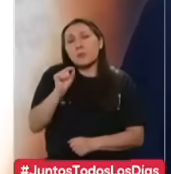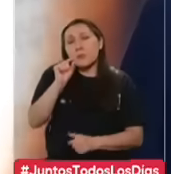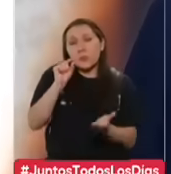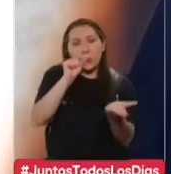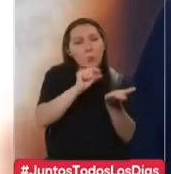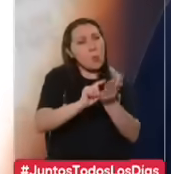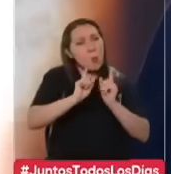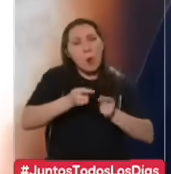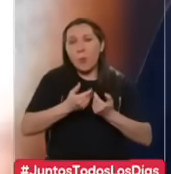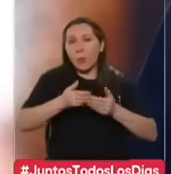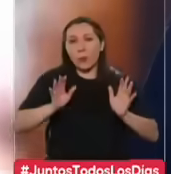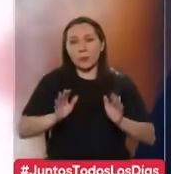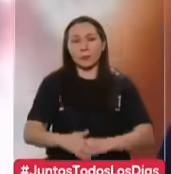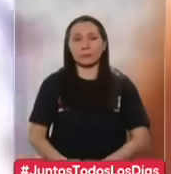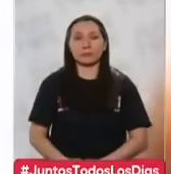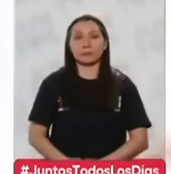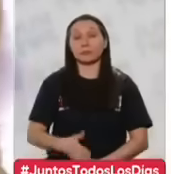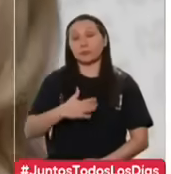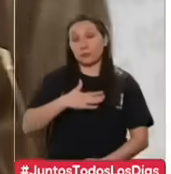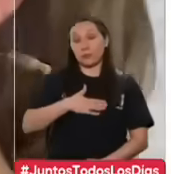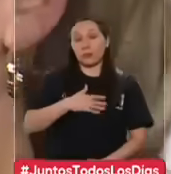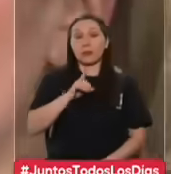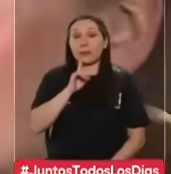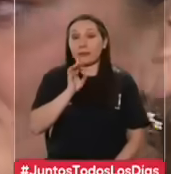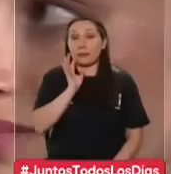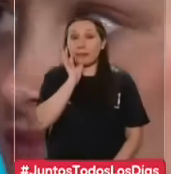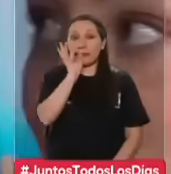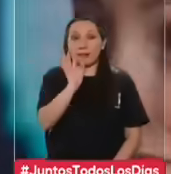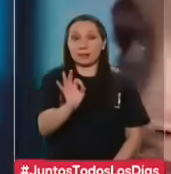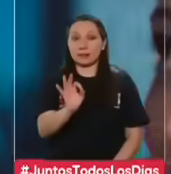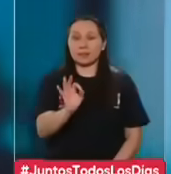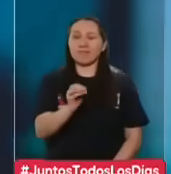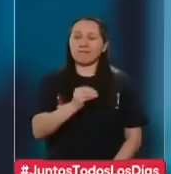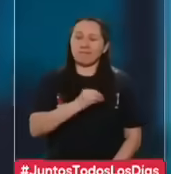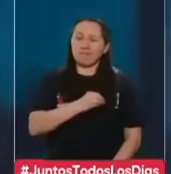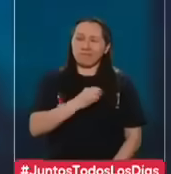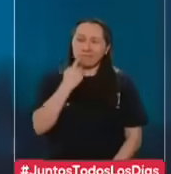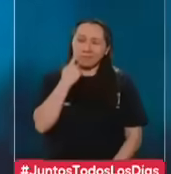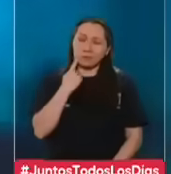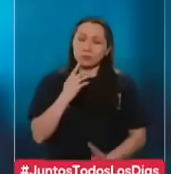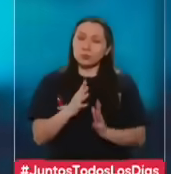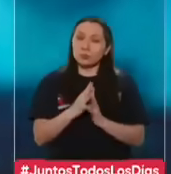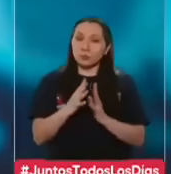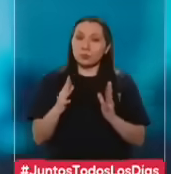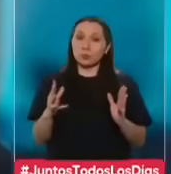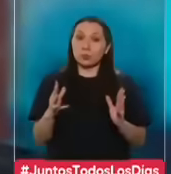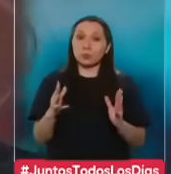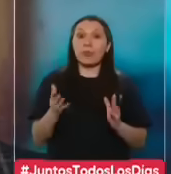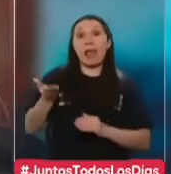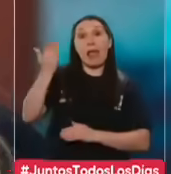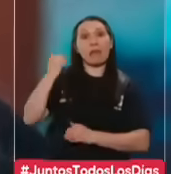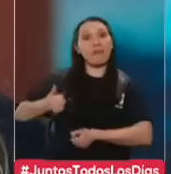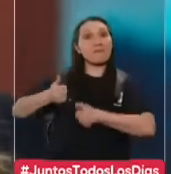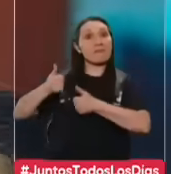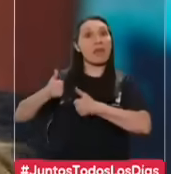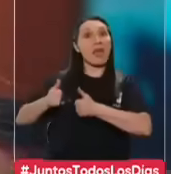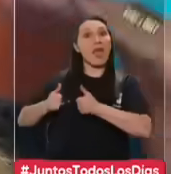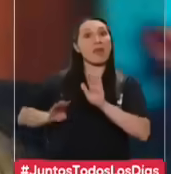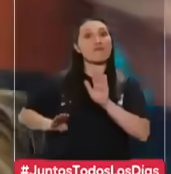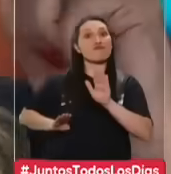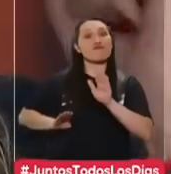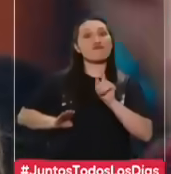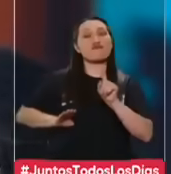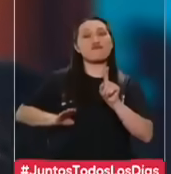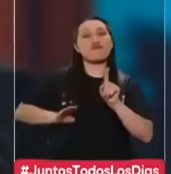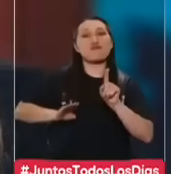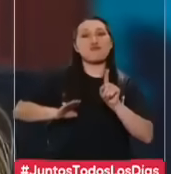de arena. Yo tengo que decir que estoy súper triste. Porque íbamos muy bien. Íbamos con una